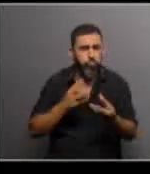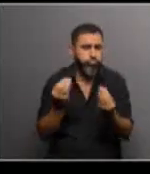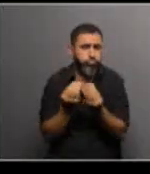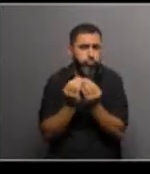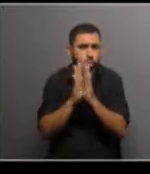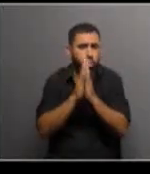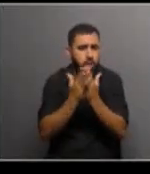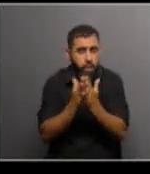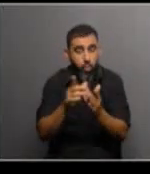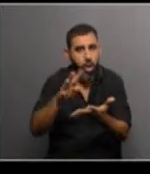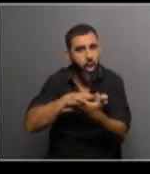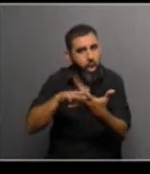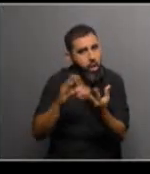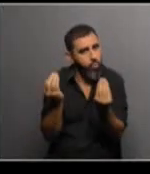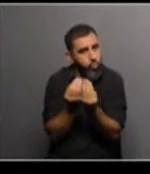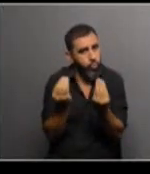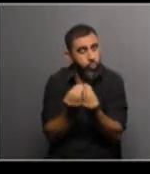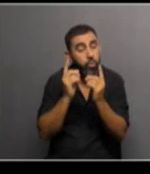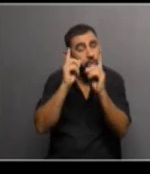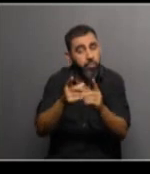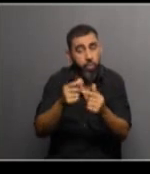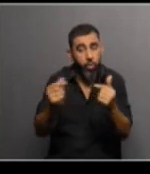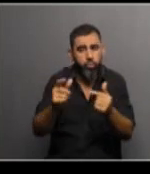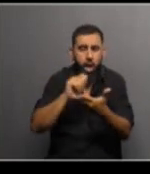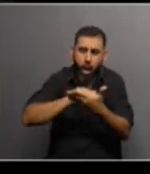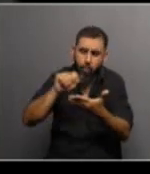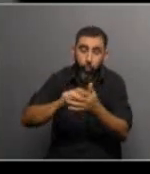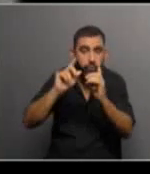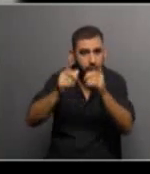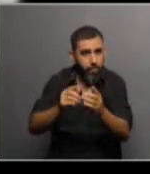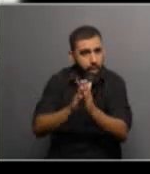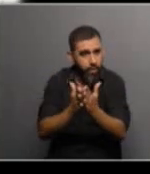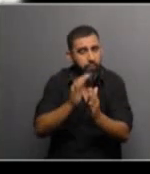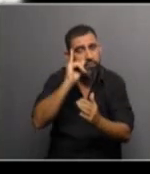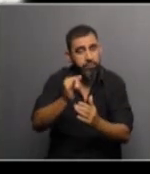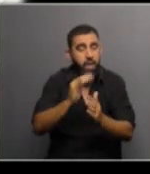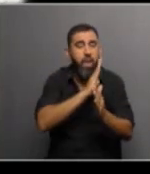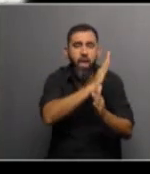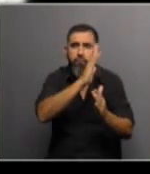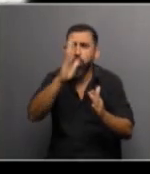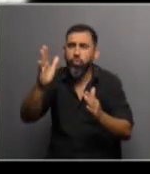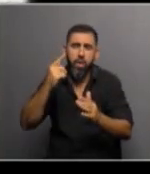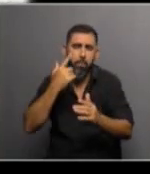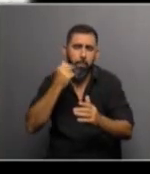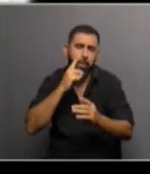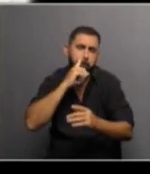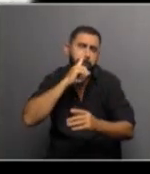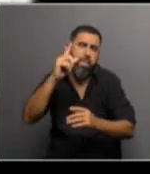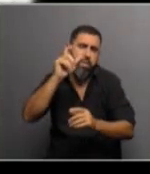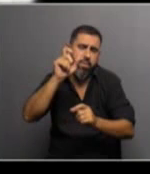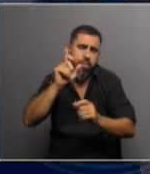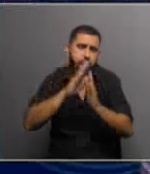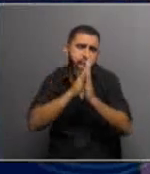de libros era un gran lector y con intervenciones que los libros y la biblioteca no sé cuántos miles de libros tiene pero son